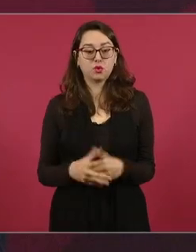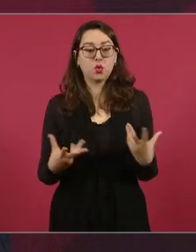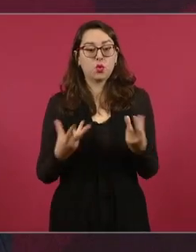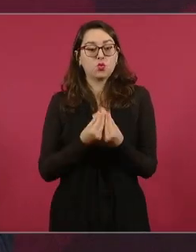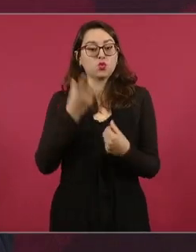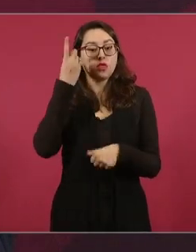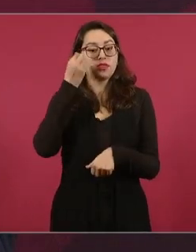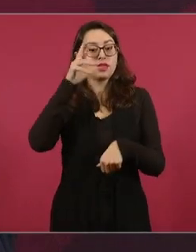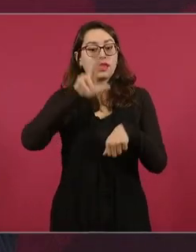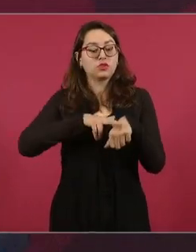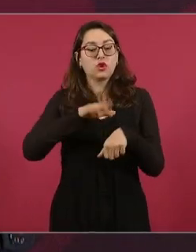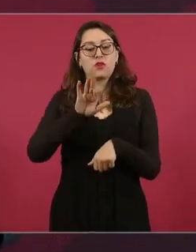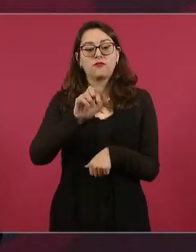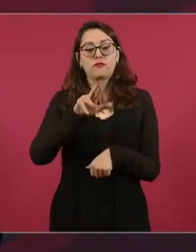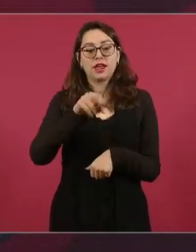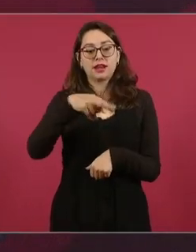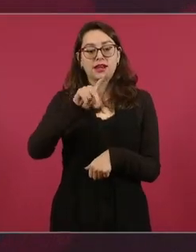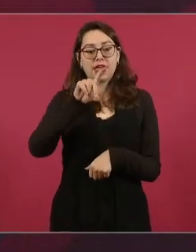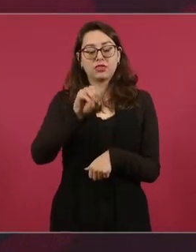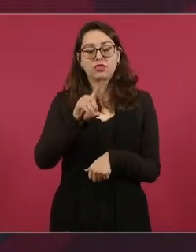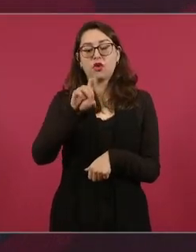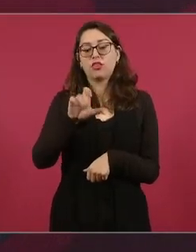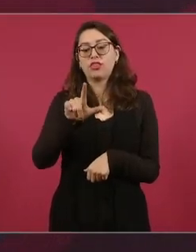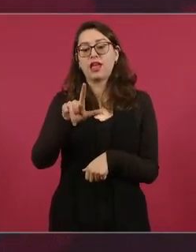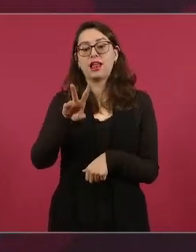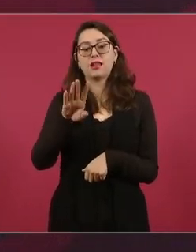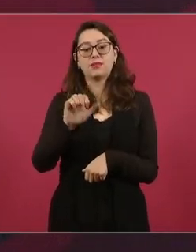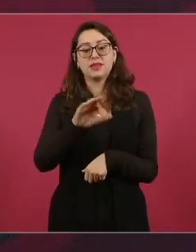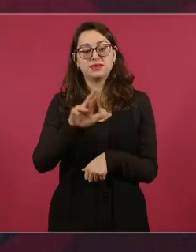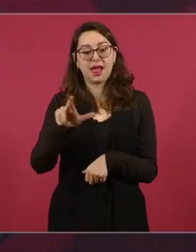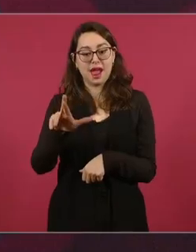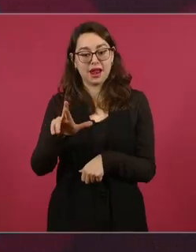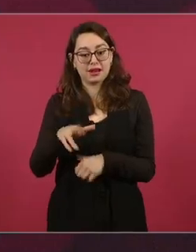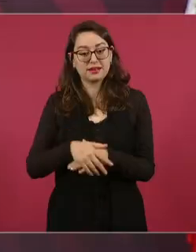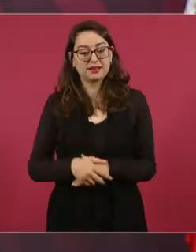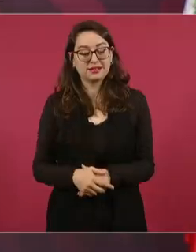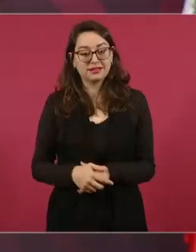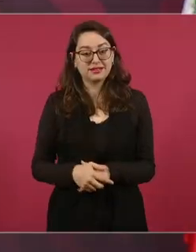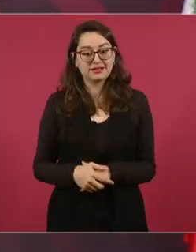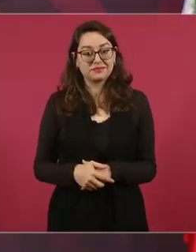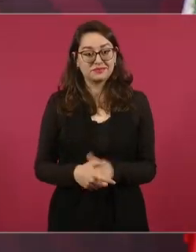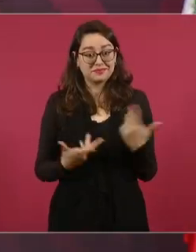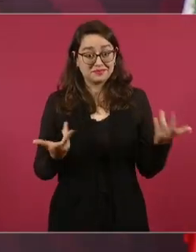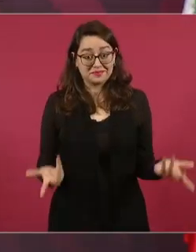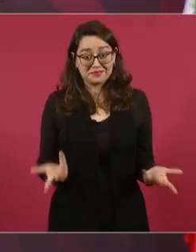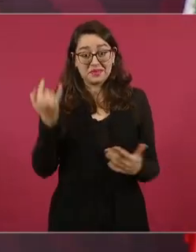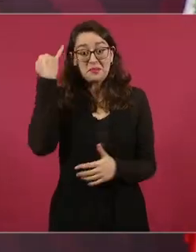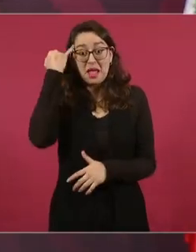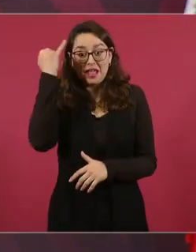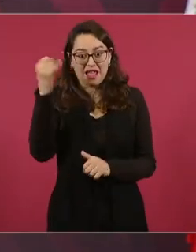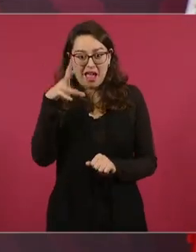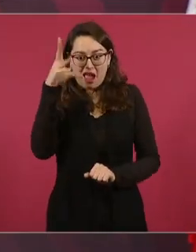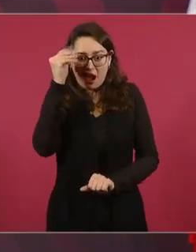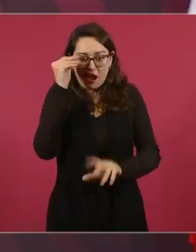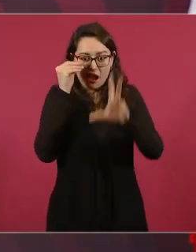del Cicín, imagínense lo que aprendió en el sexenio de Salinas,